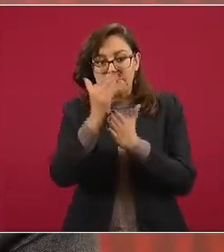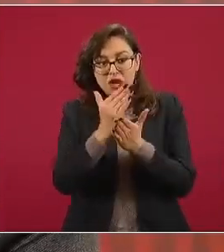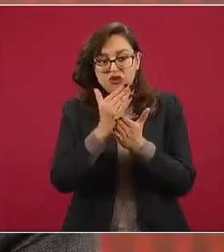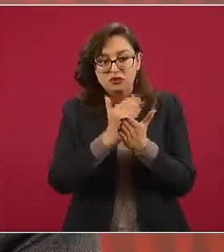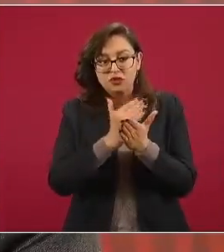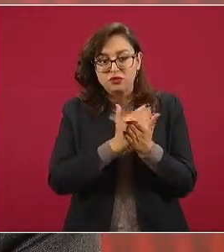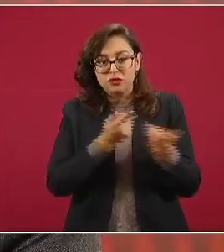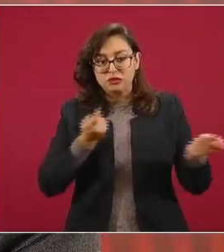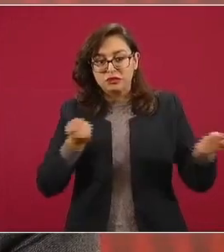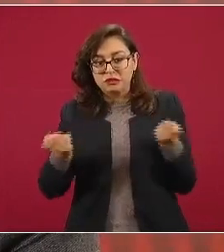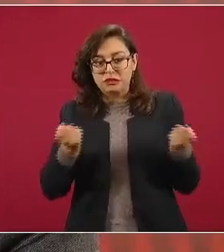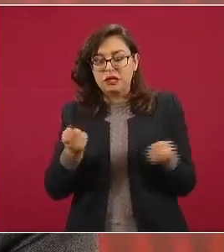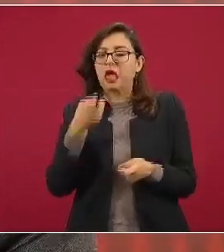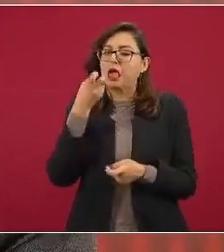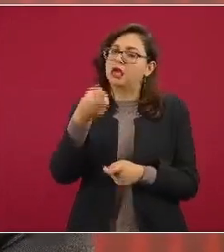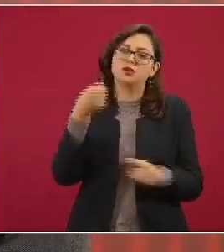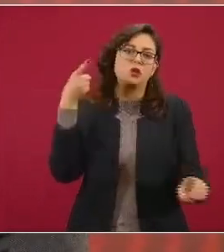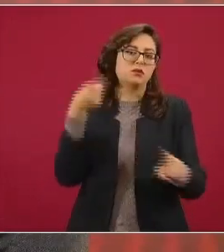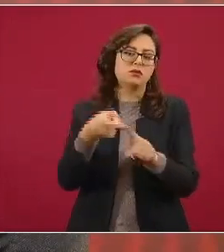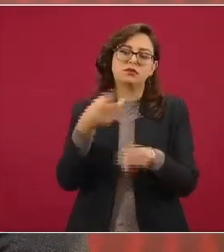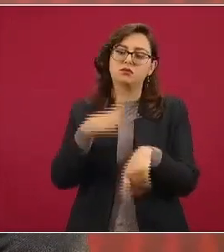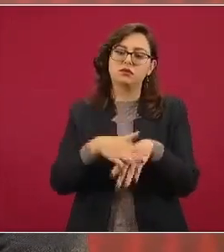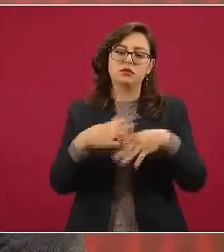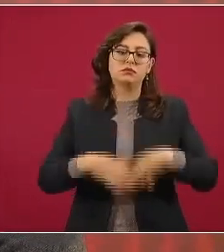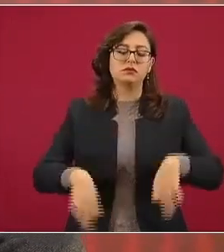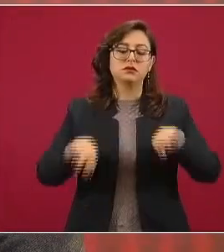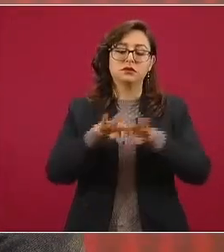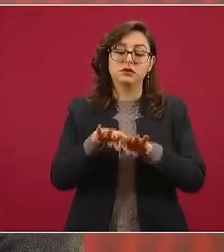está sucediendo en el mundo.